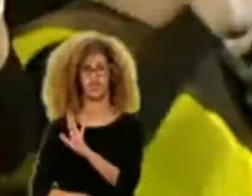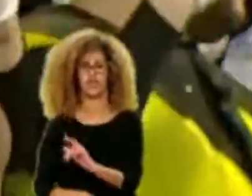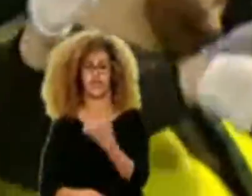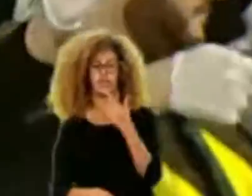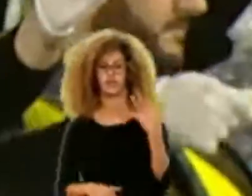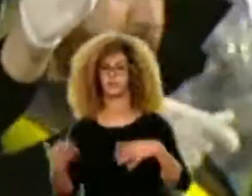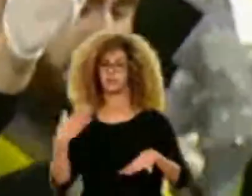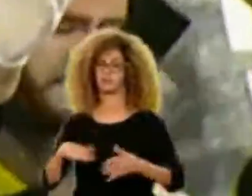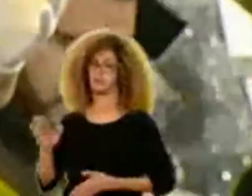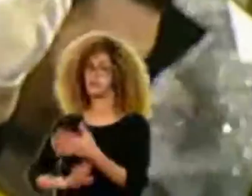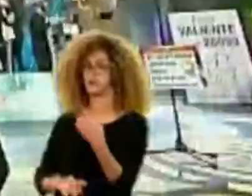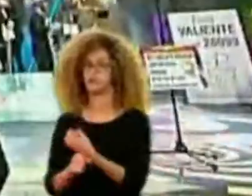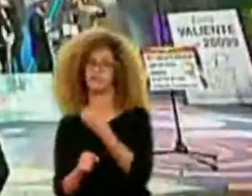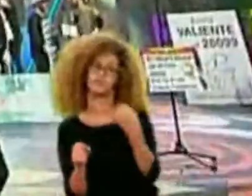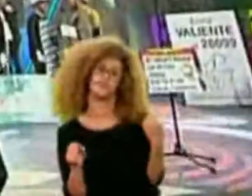es para